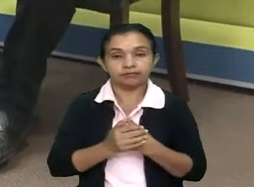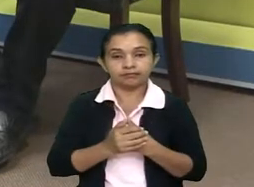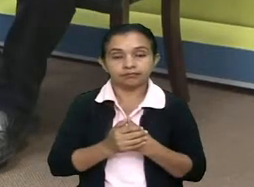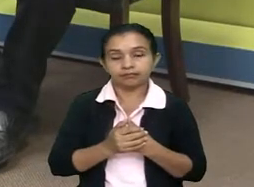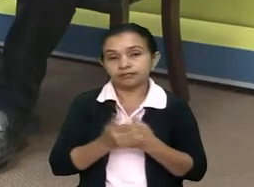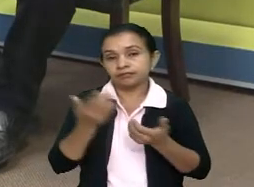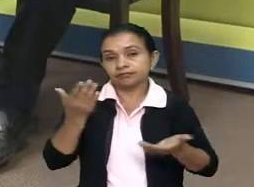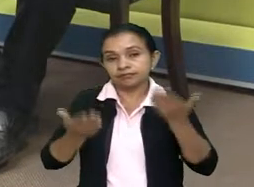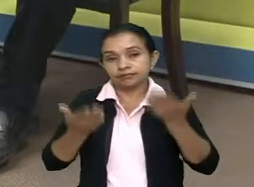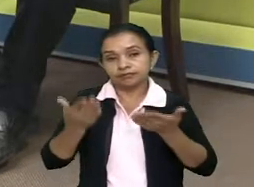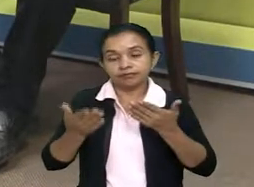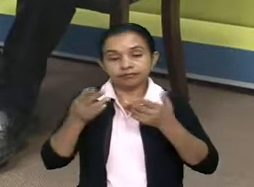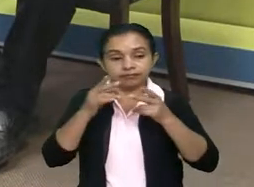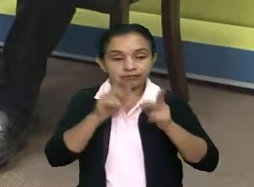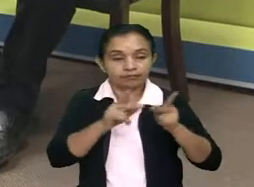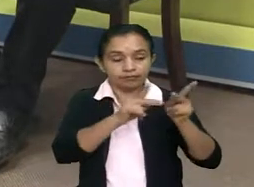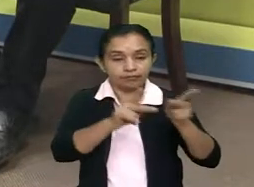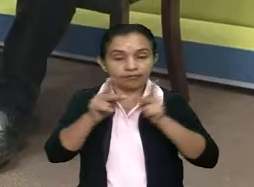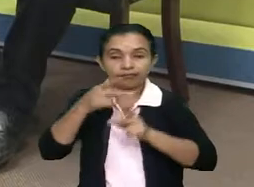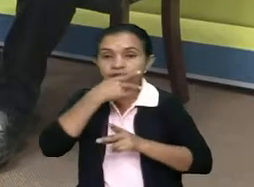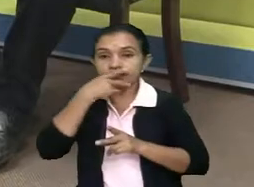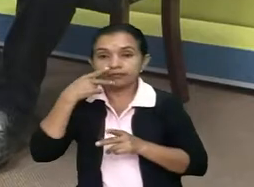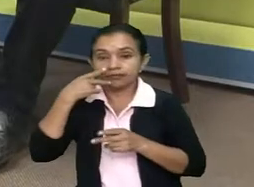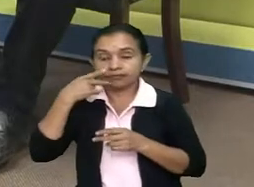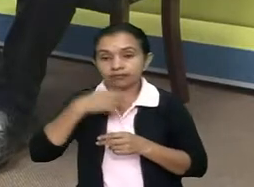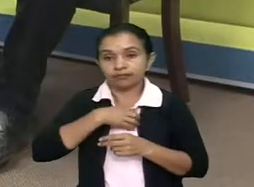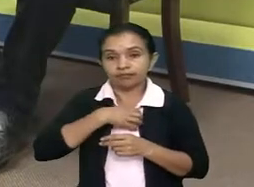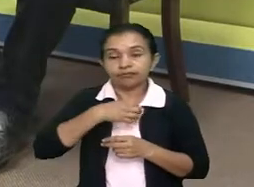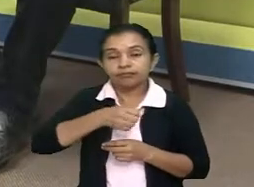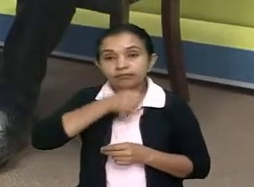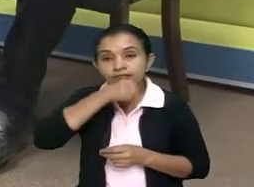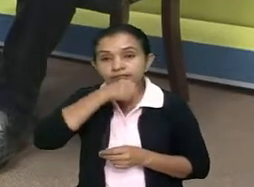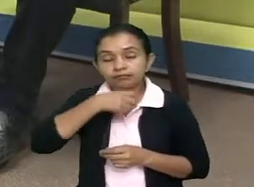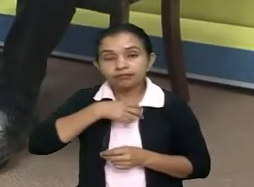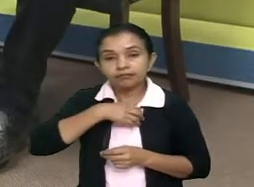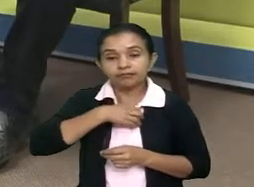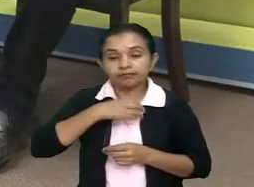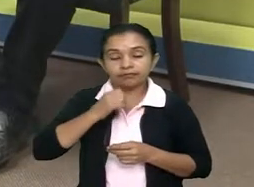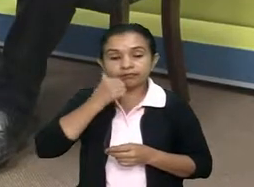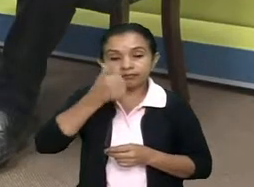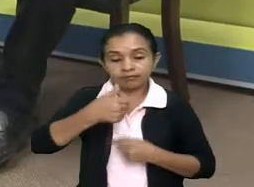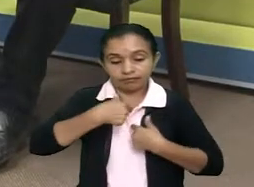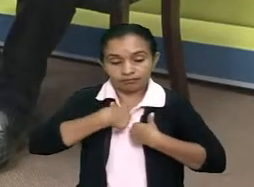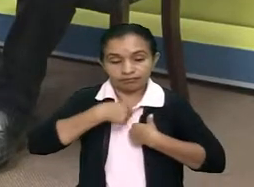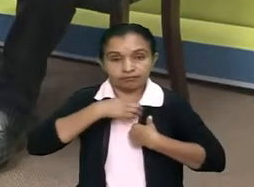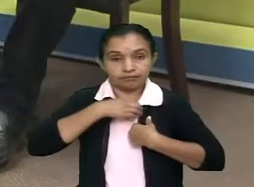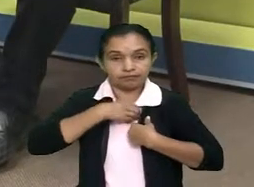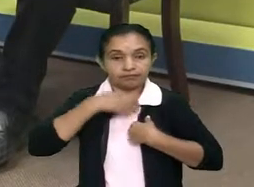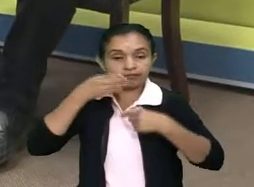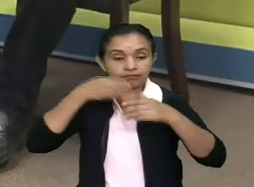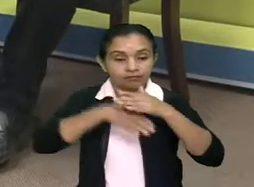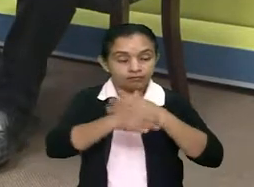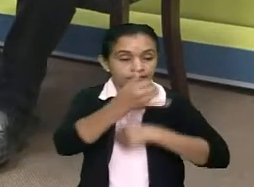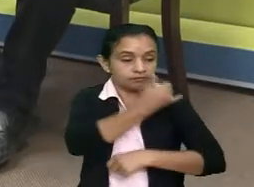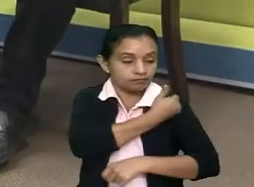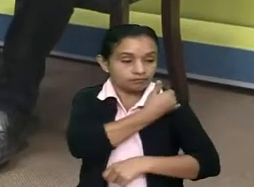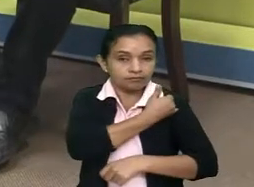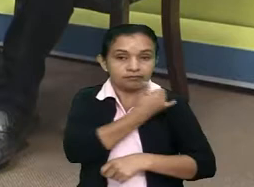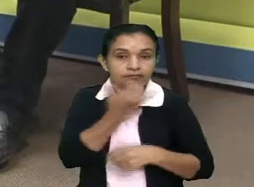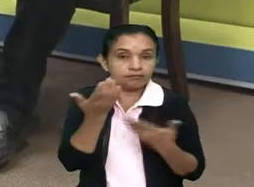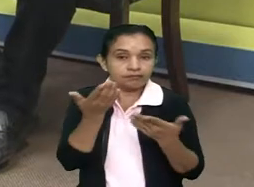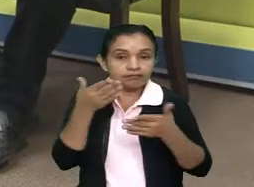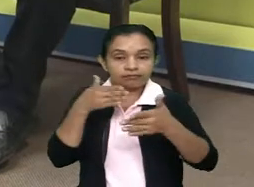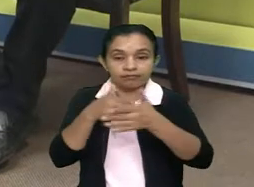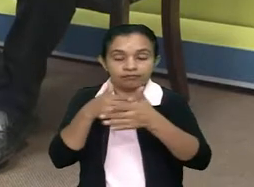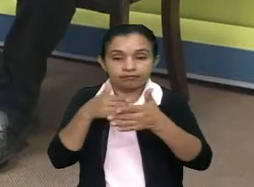puede ser x personas pueden ser los padres de uno los abuelos de uno mañana podemos ser nosotros ahora que vamos también el tiempo no se detiene